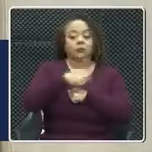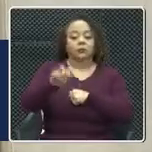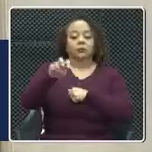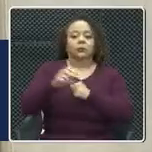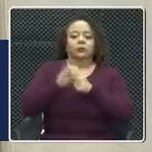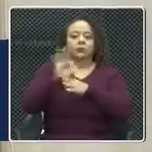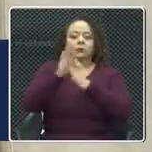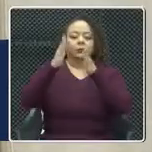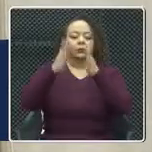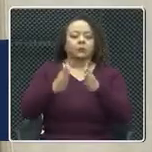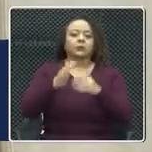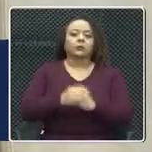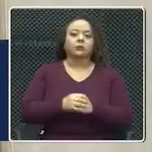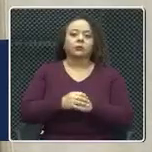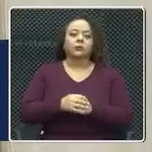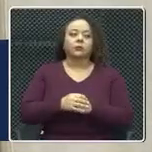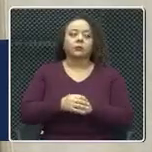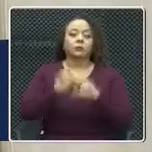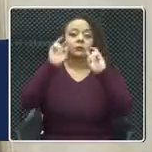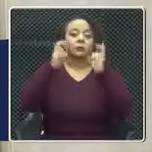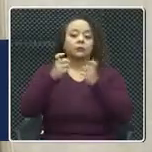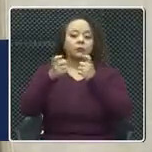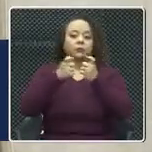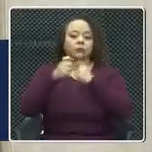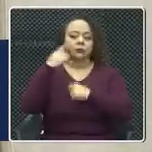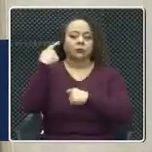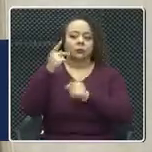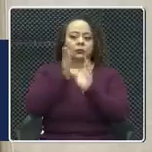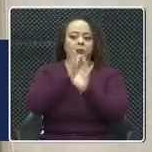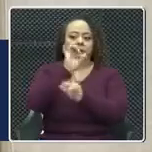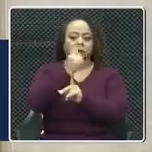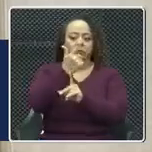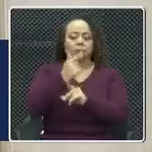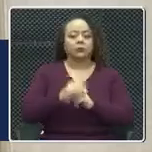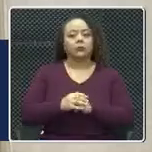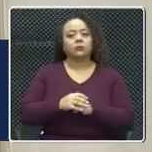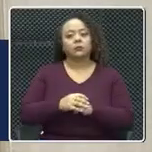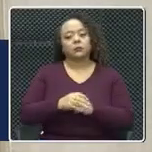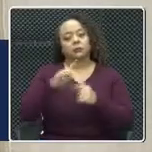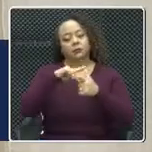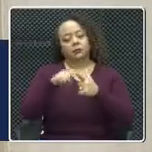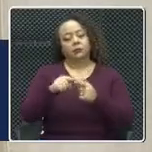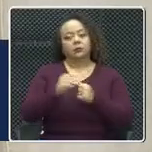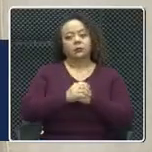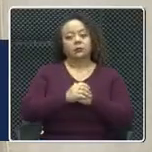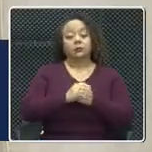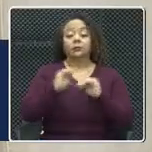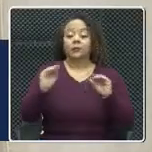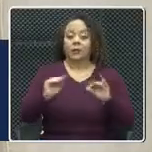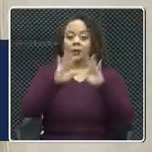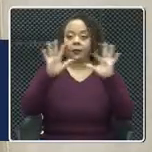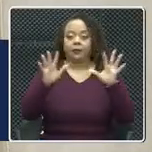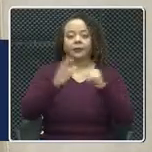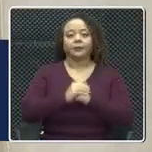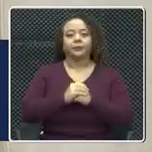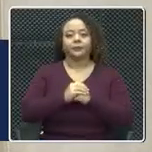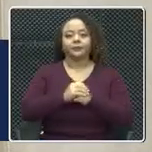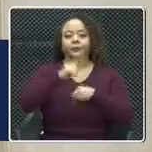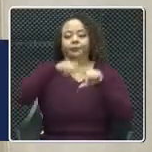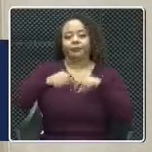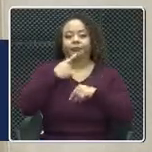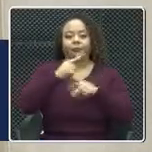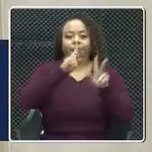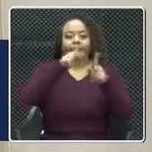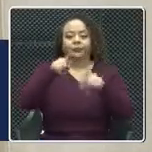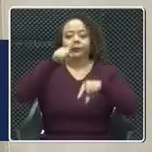de los funcionarios en temas de gestión del riesgo psicosocial, ¿verdad? Entonces, evidentemente uno no va a decir que